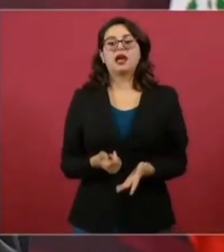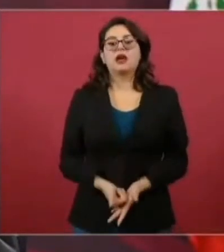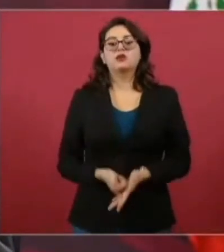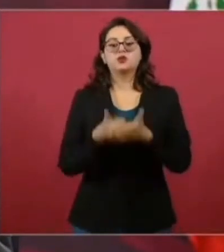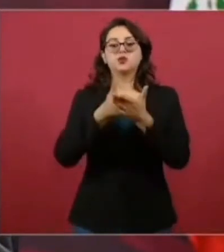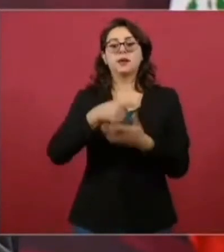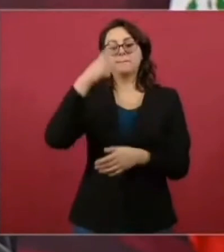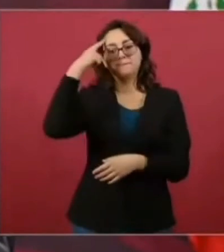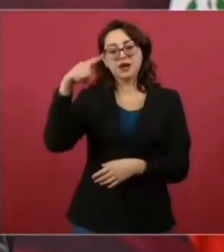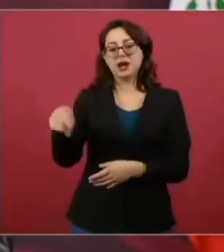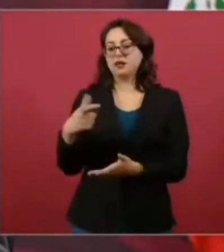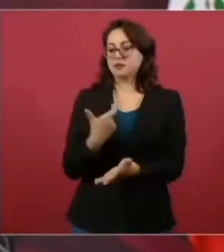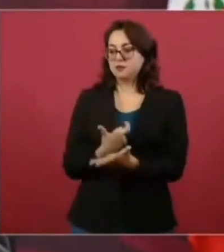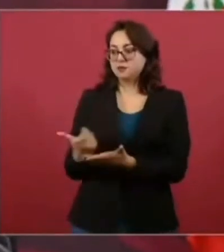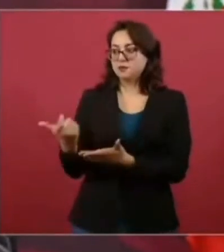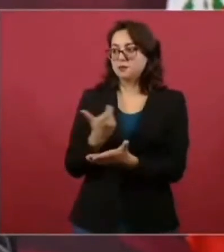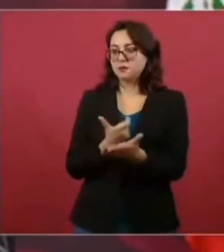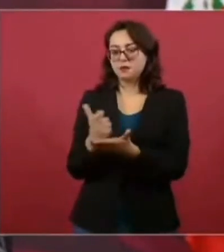porque